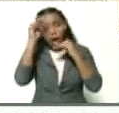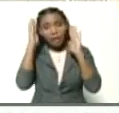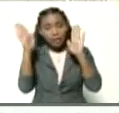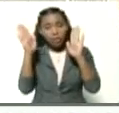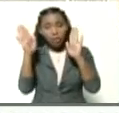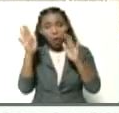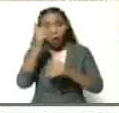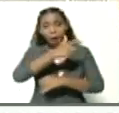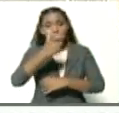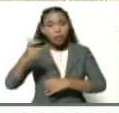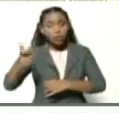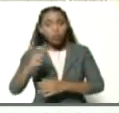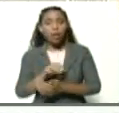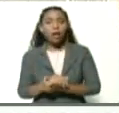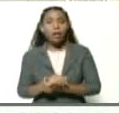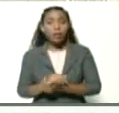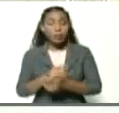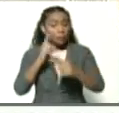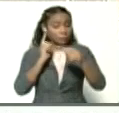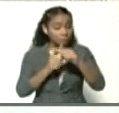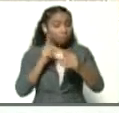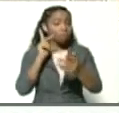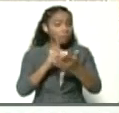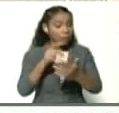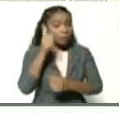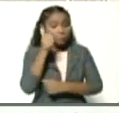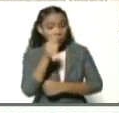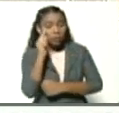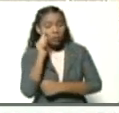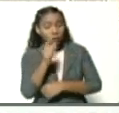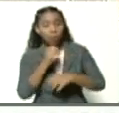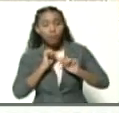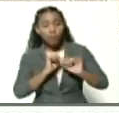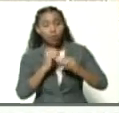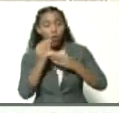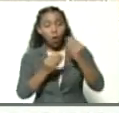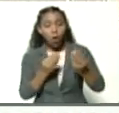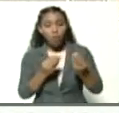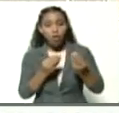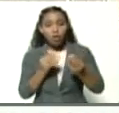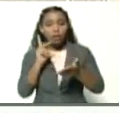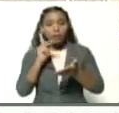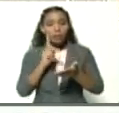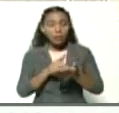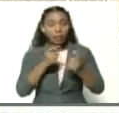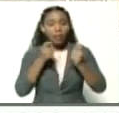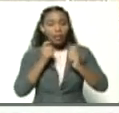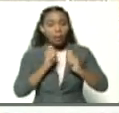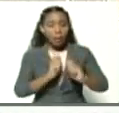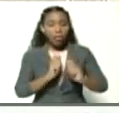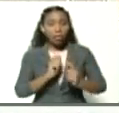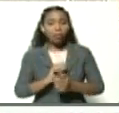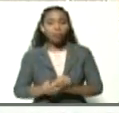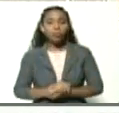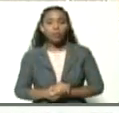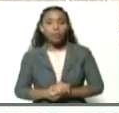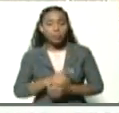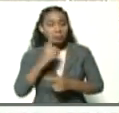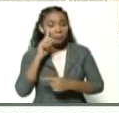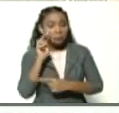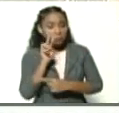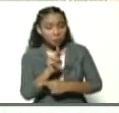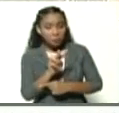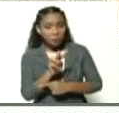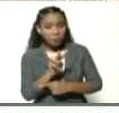atendiendo los casos, chequeando que lleguen los antivirales, chequeando que lleguen los tratamientos, chequeando